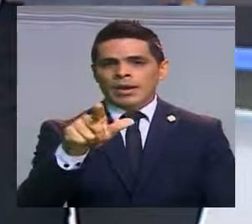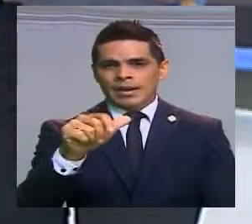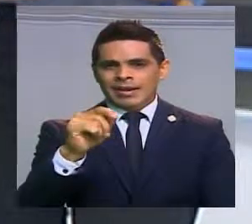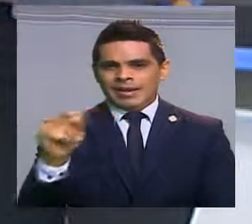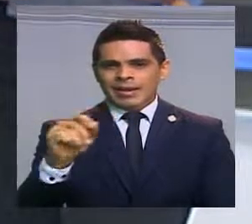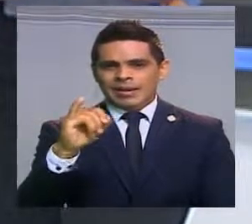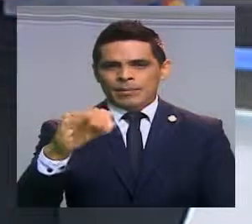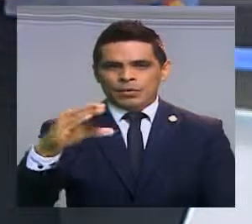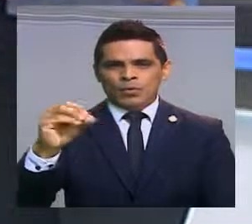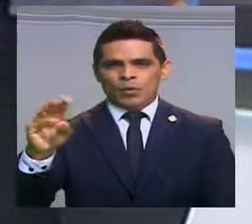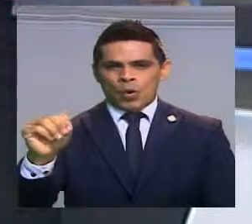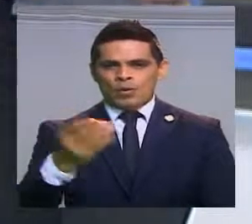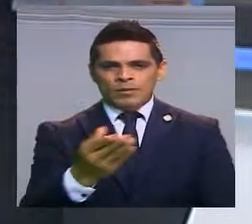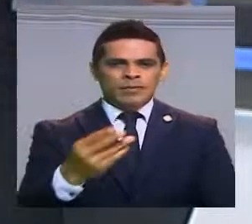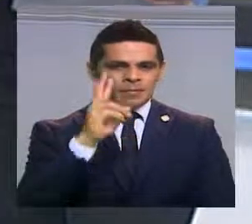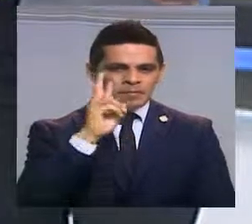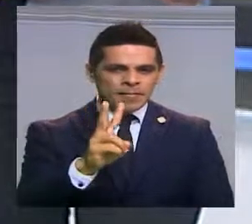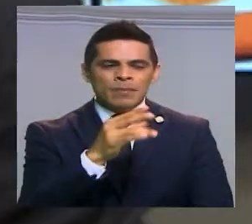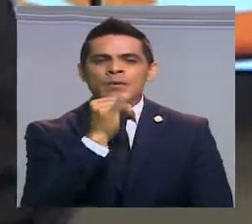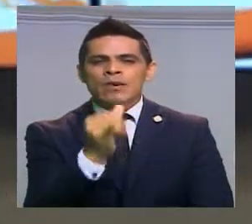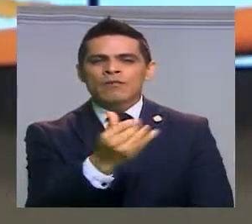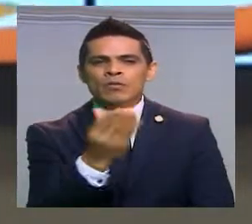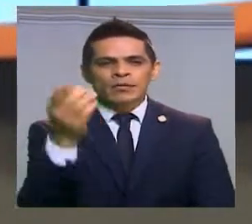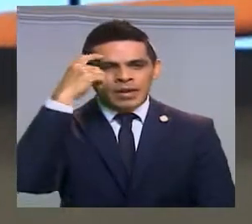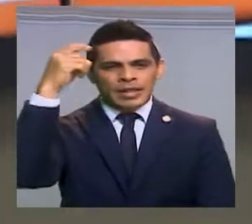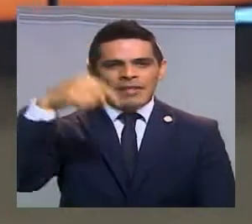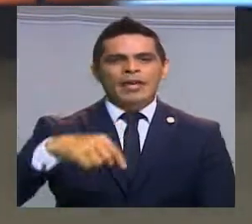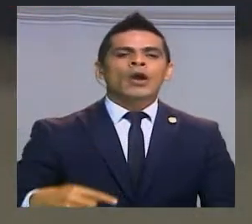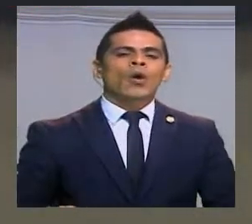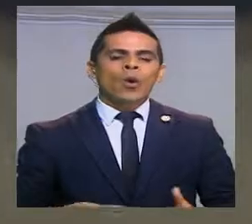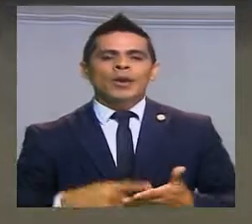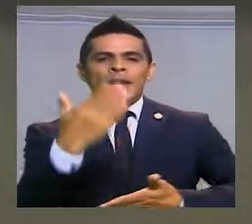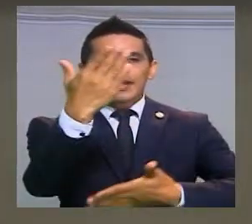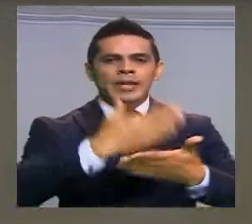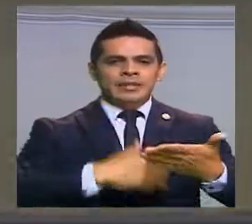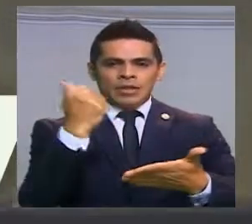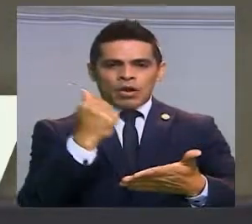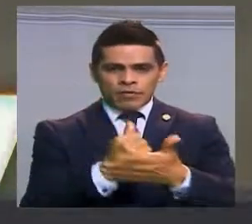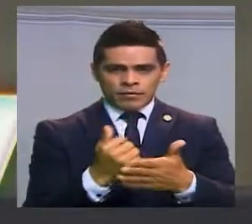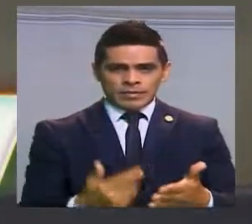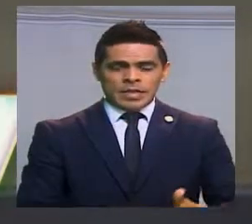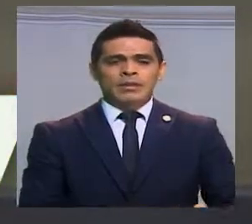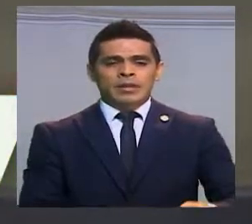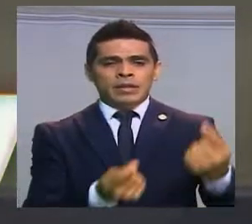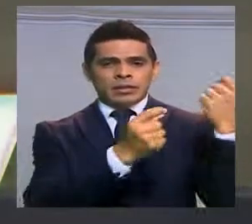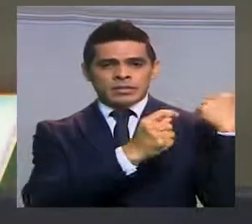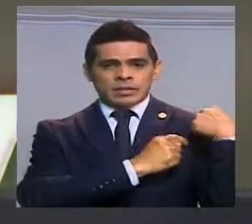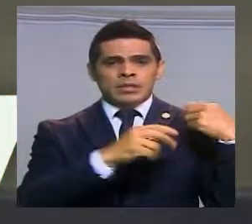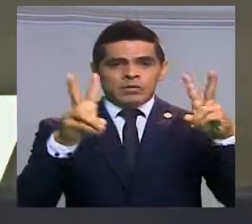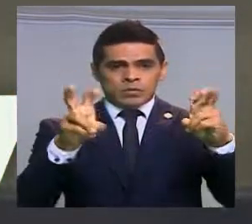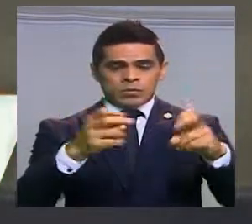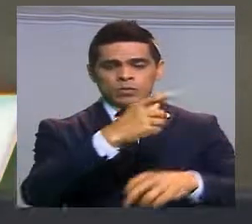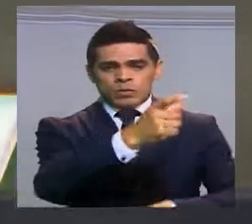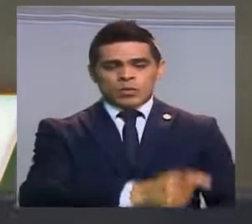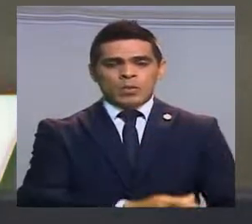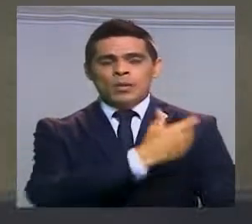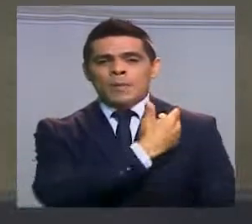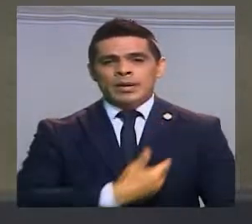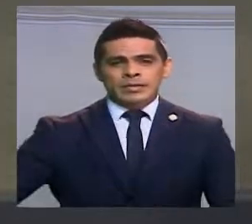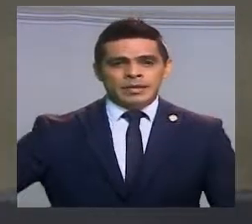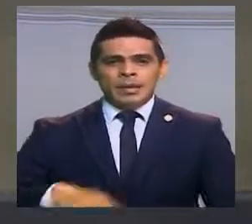www.canal-i.com. Vamos a revisar qué más ha sido noticia el día de hoy. En Gaceta Oficial, designación de Ricardo Sanguino como presidente del Banco Central